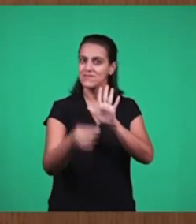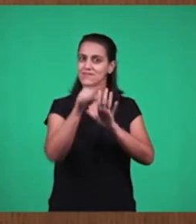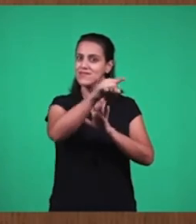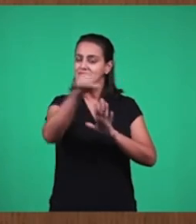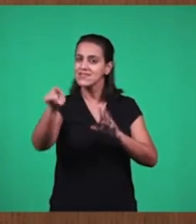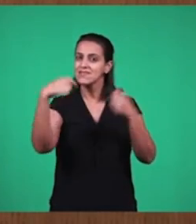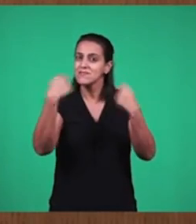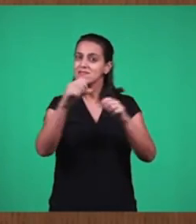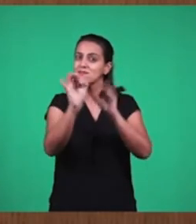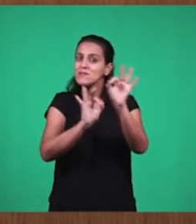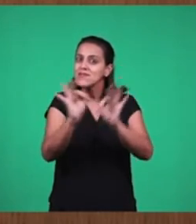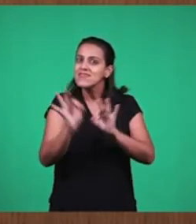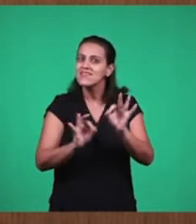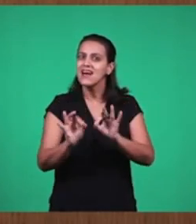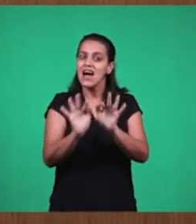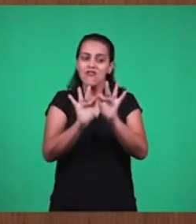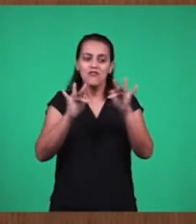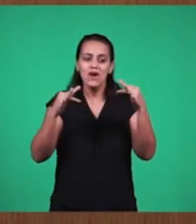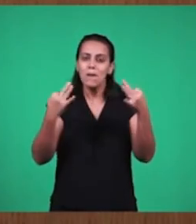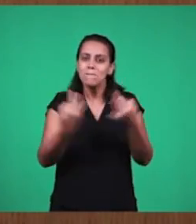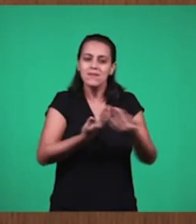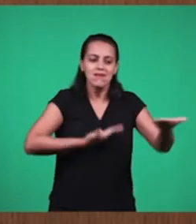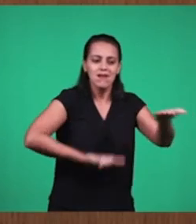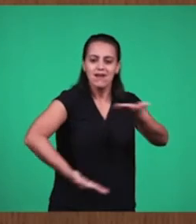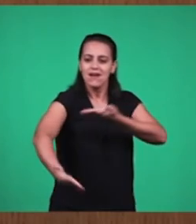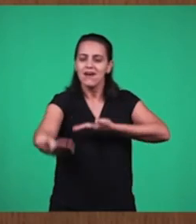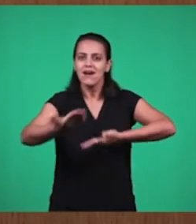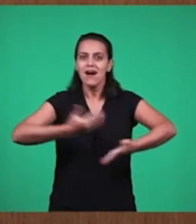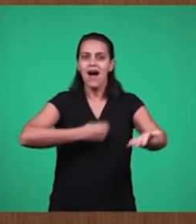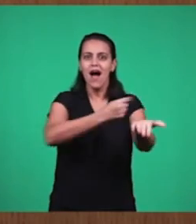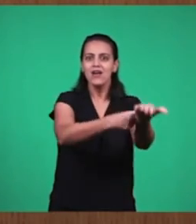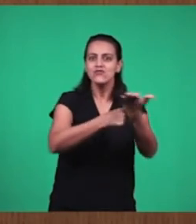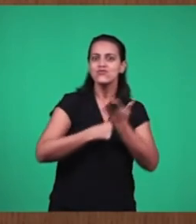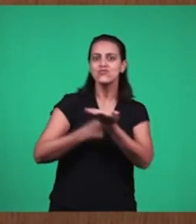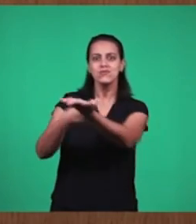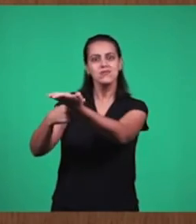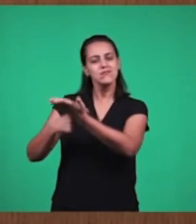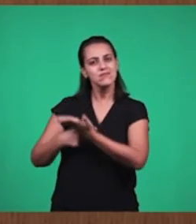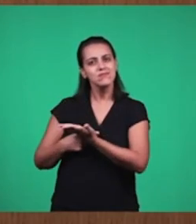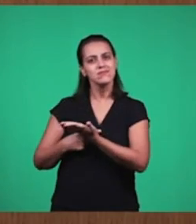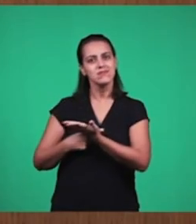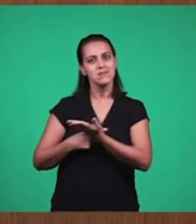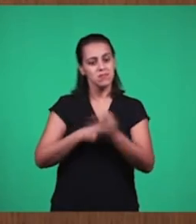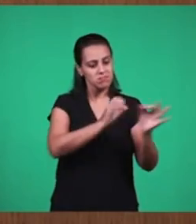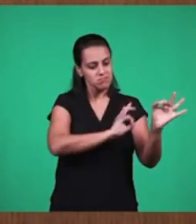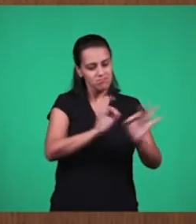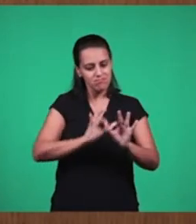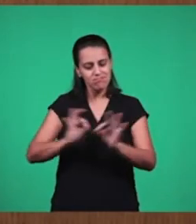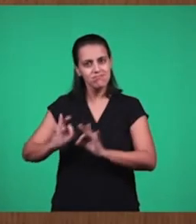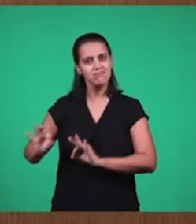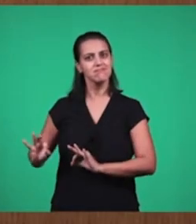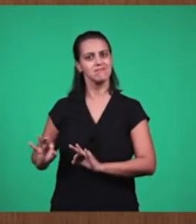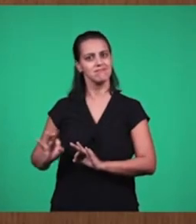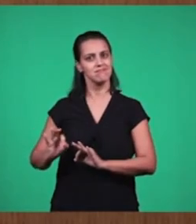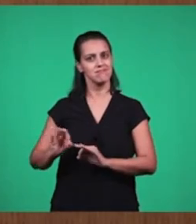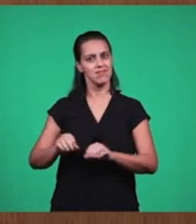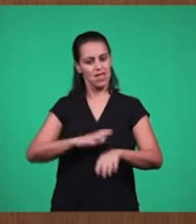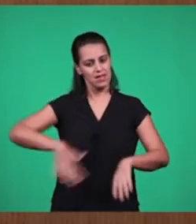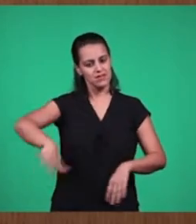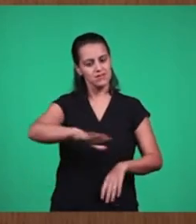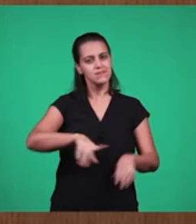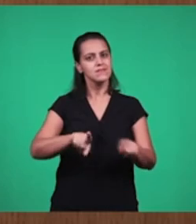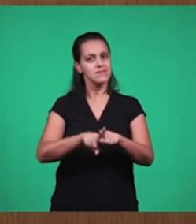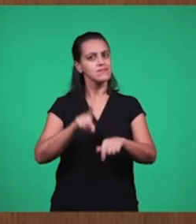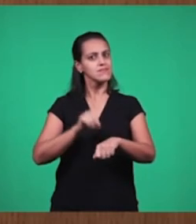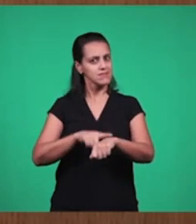planificar una organización colaborativa para para organizar los espacios y